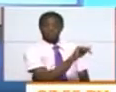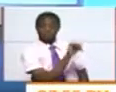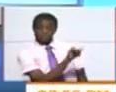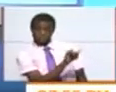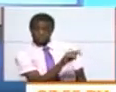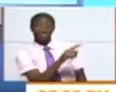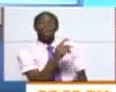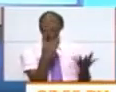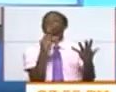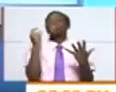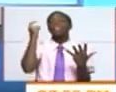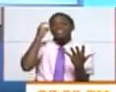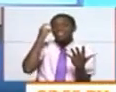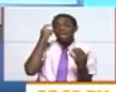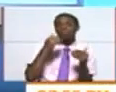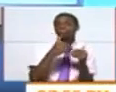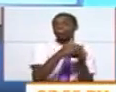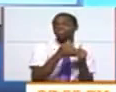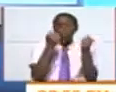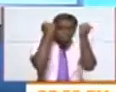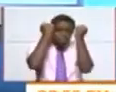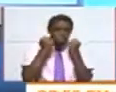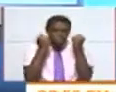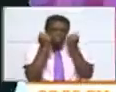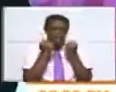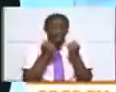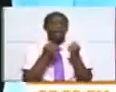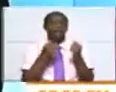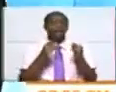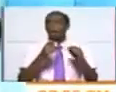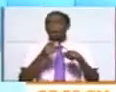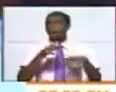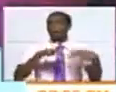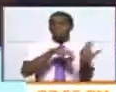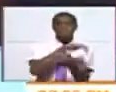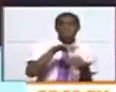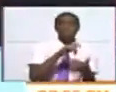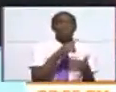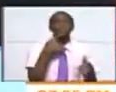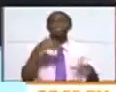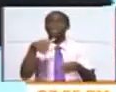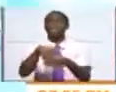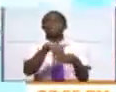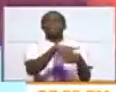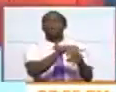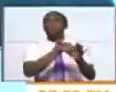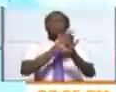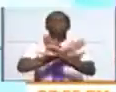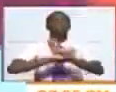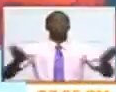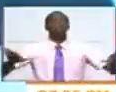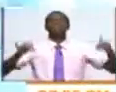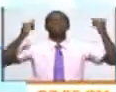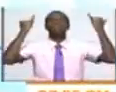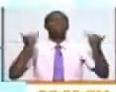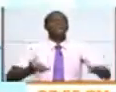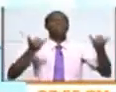plazas, mismas capuchas, mismas no queremos elecciones, queremos salida ya. Idéntico